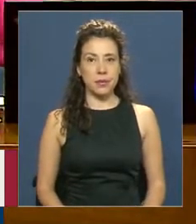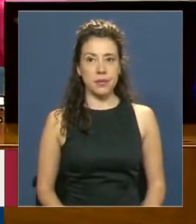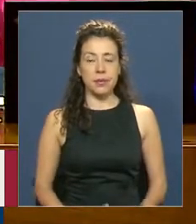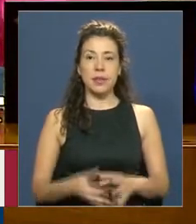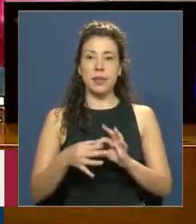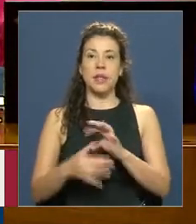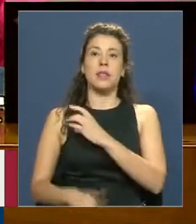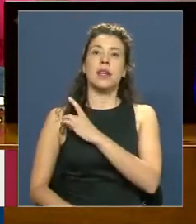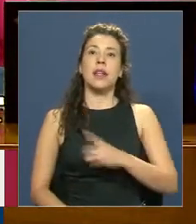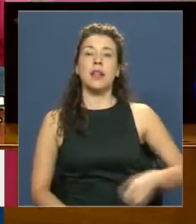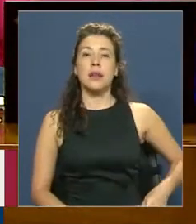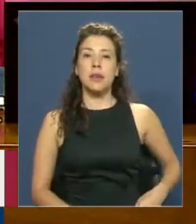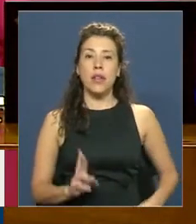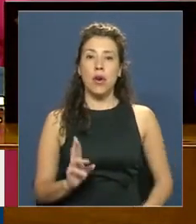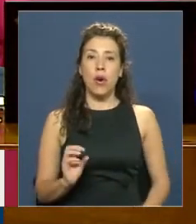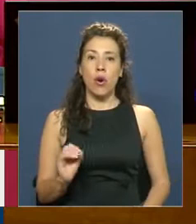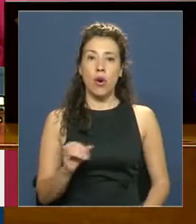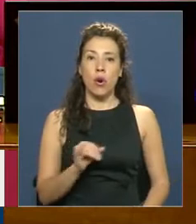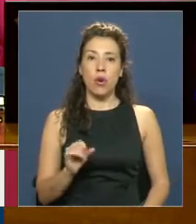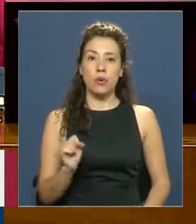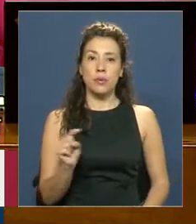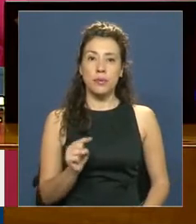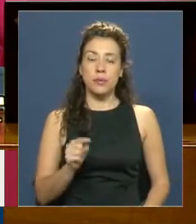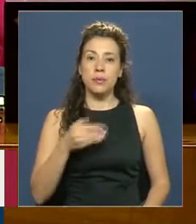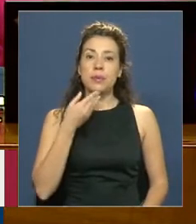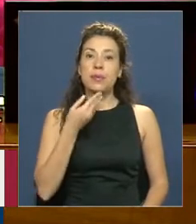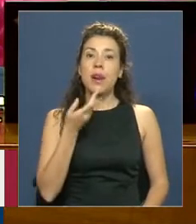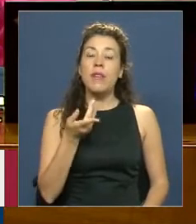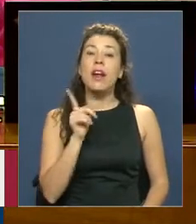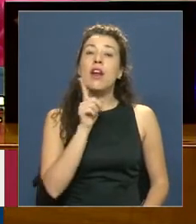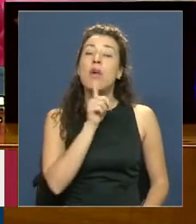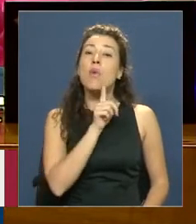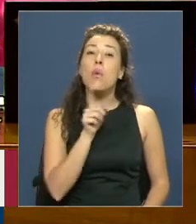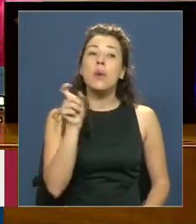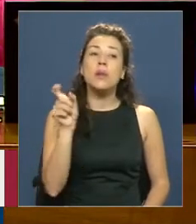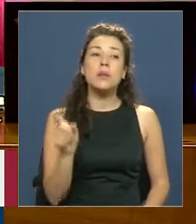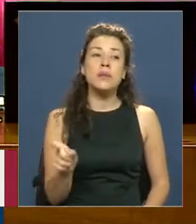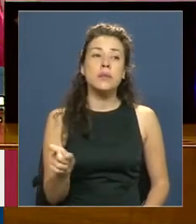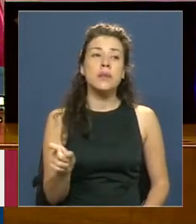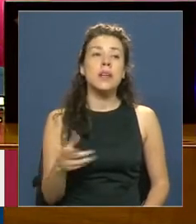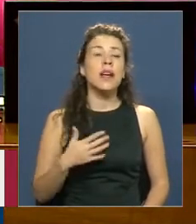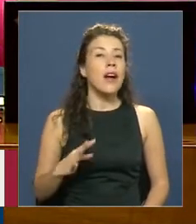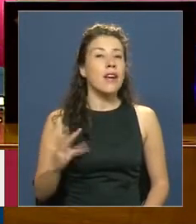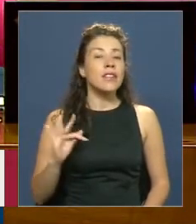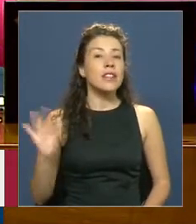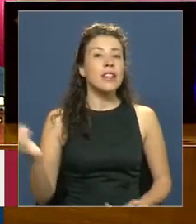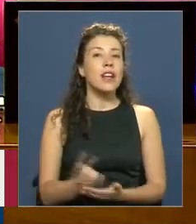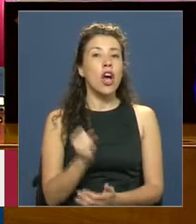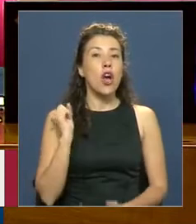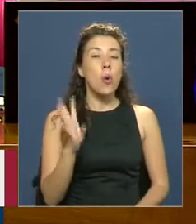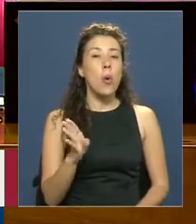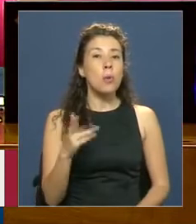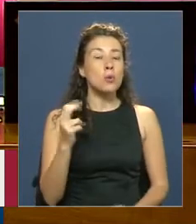Gracias, señor diputado Patricio Rosas. Le ofrezco finalmente la palabra. Me habían dicho que la felicitara por el triunfo del Club de sus